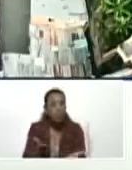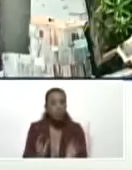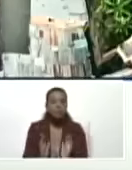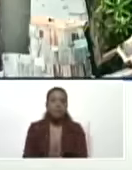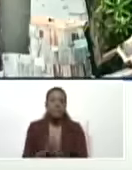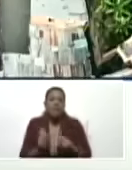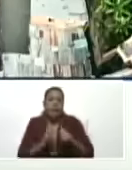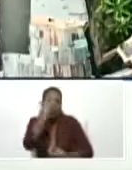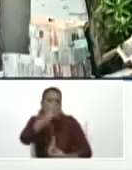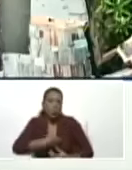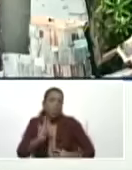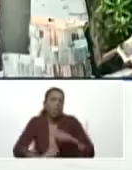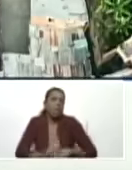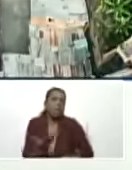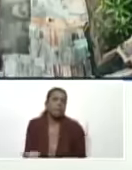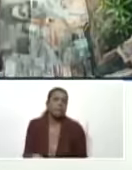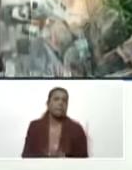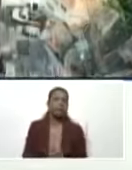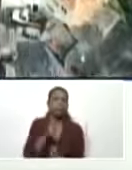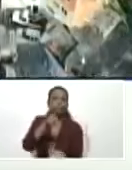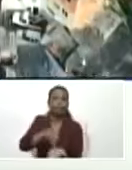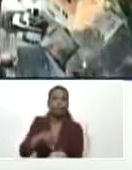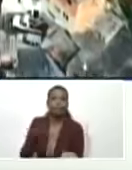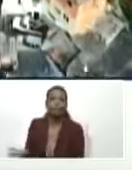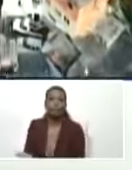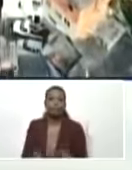¿qué hago yo, por ejemplo, ahí?